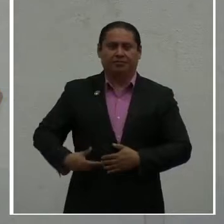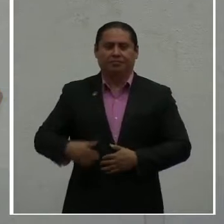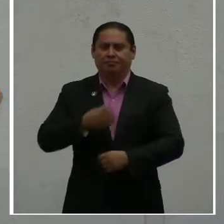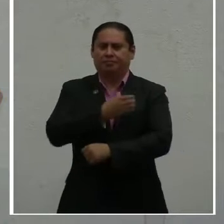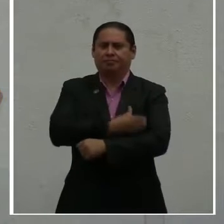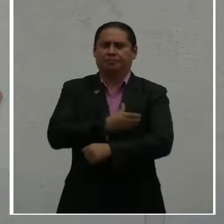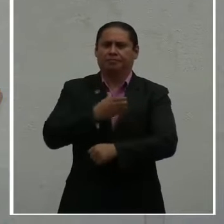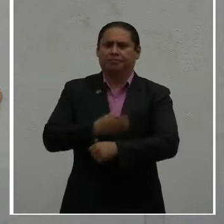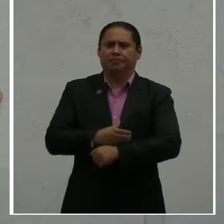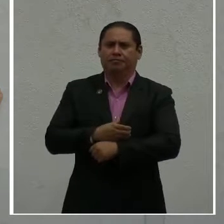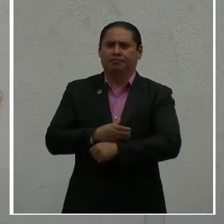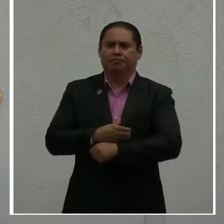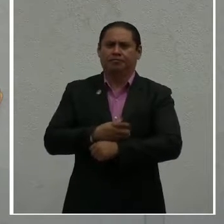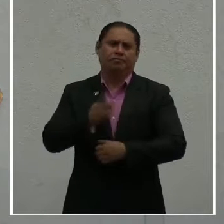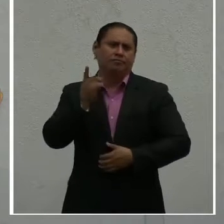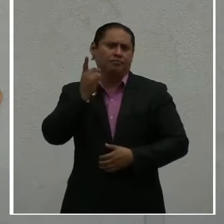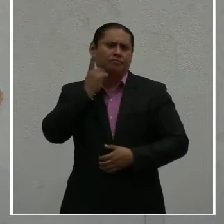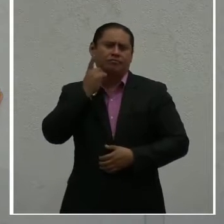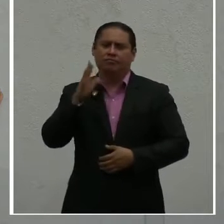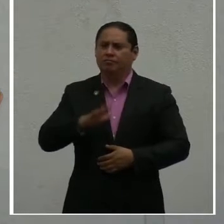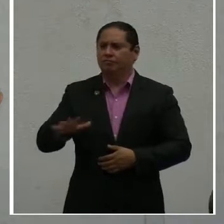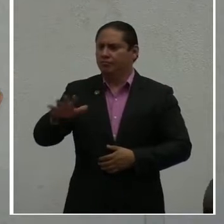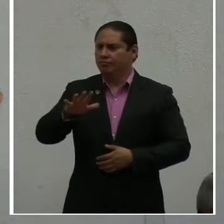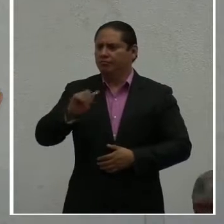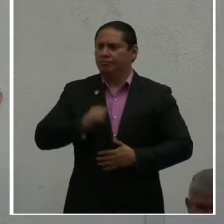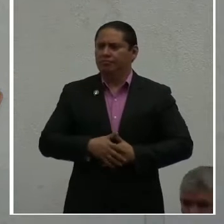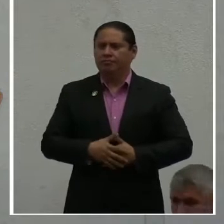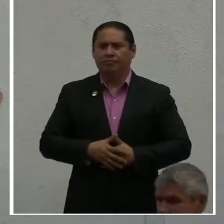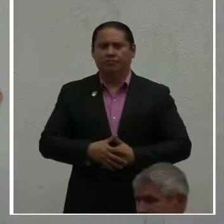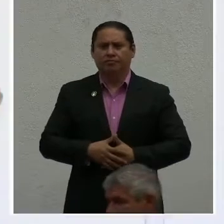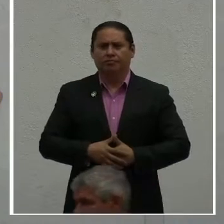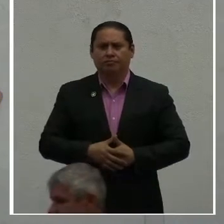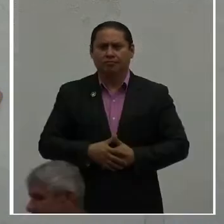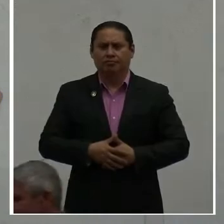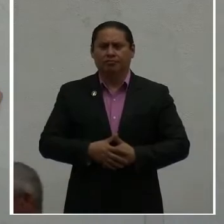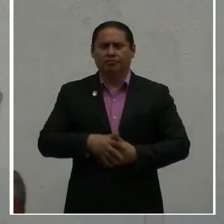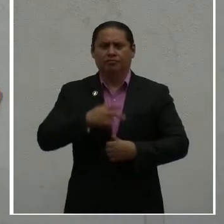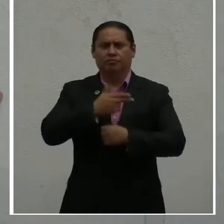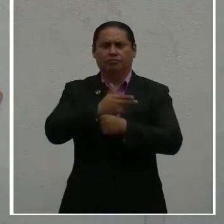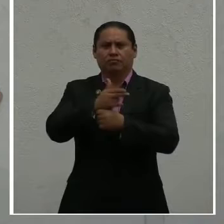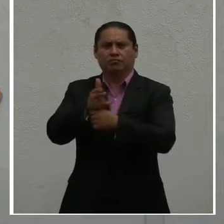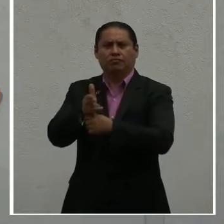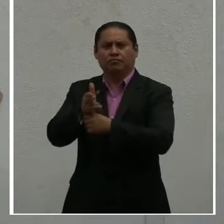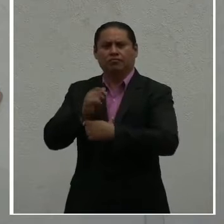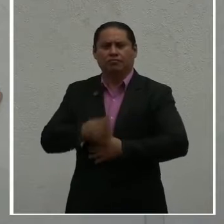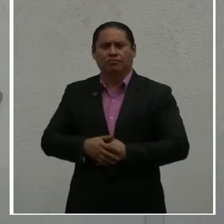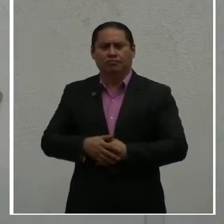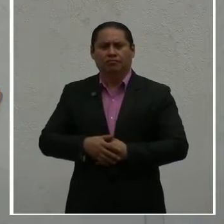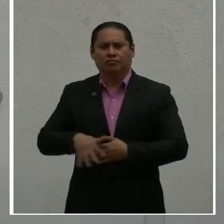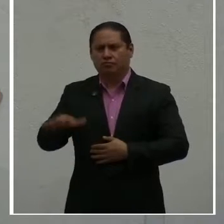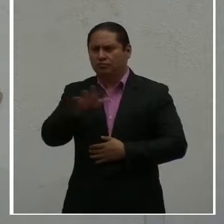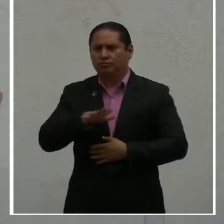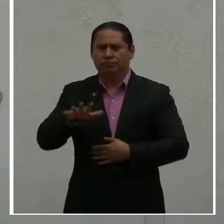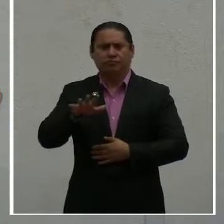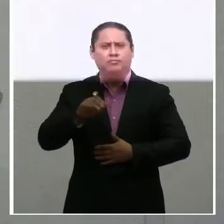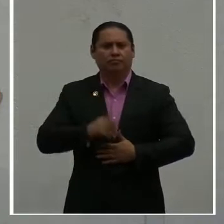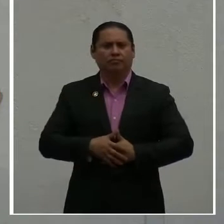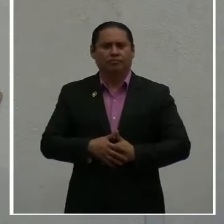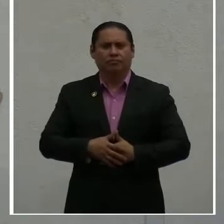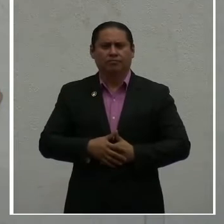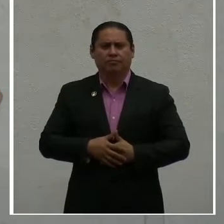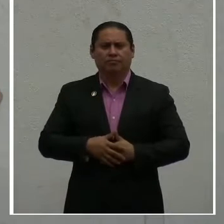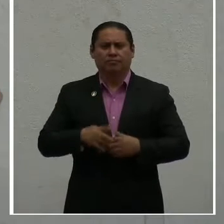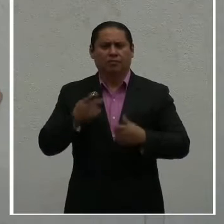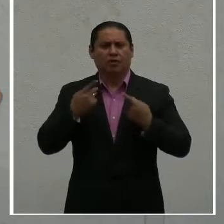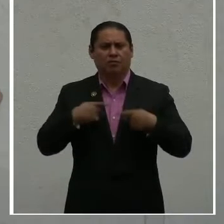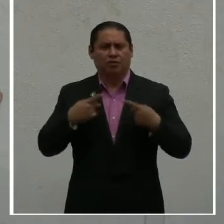Compañeras y compañeros legisladores, medios de comunicación presentes y público que nos